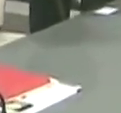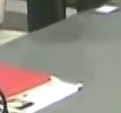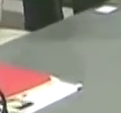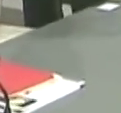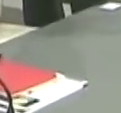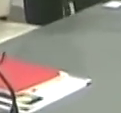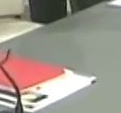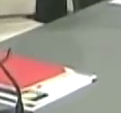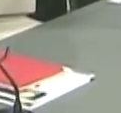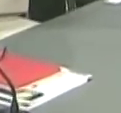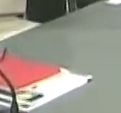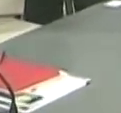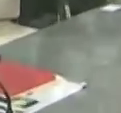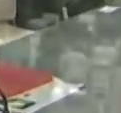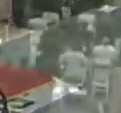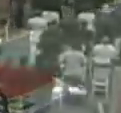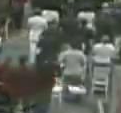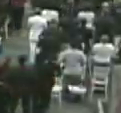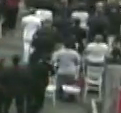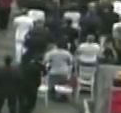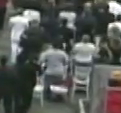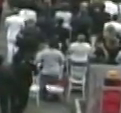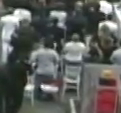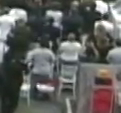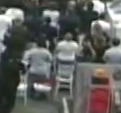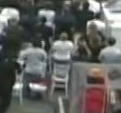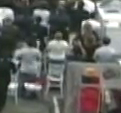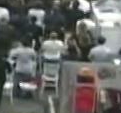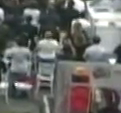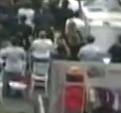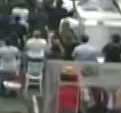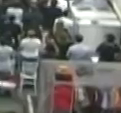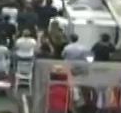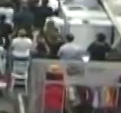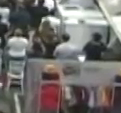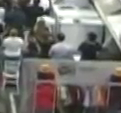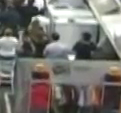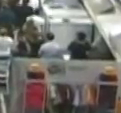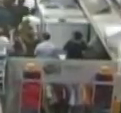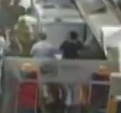a la inauguración Expo Venezuela Potencia 2018.